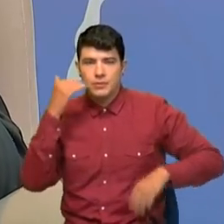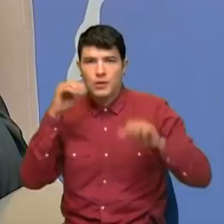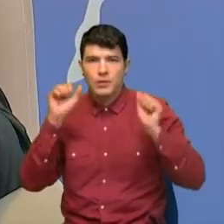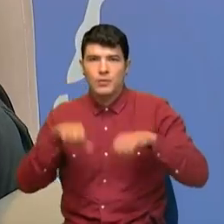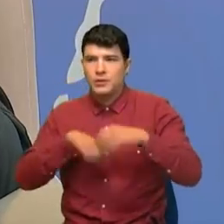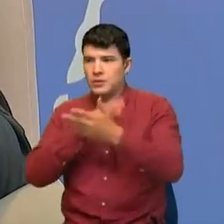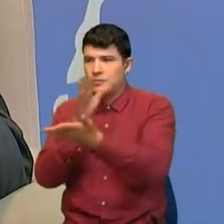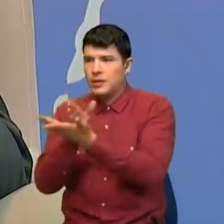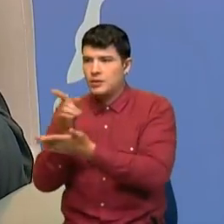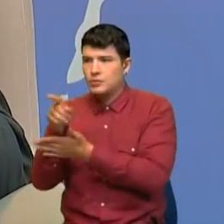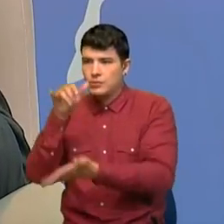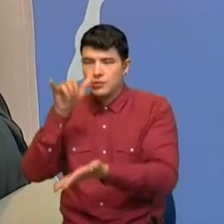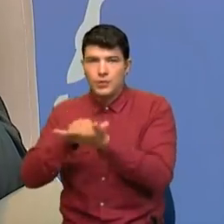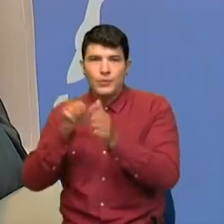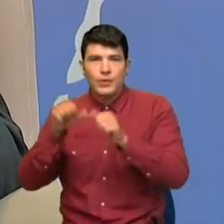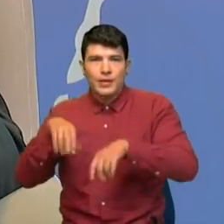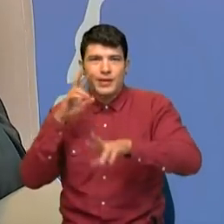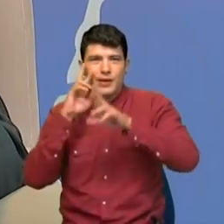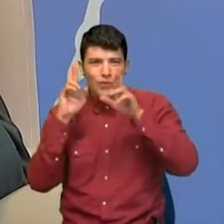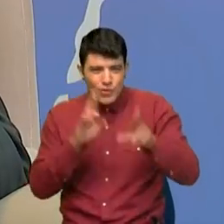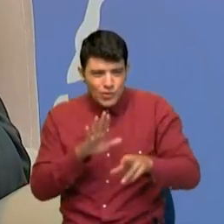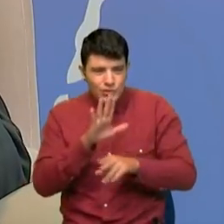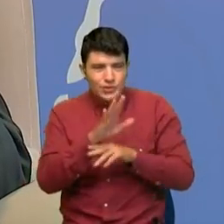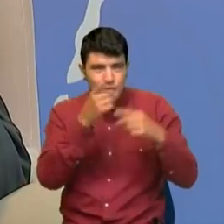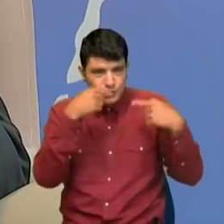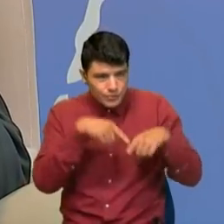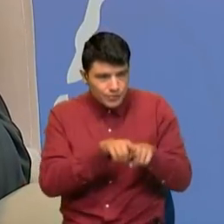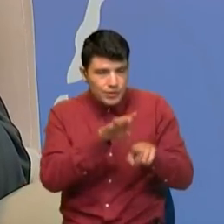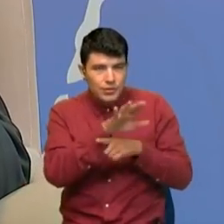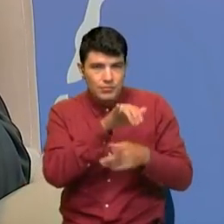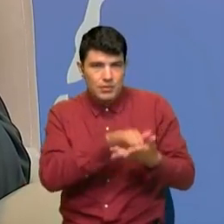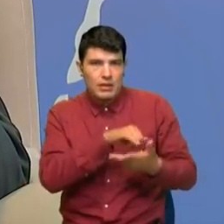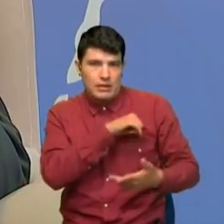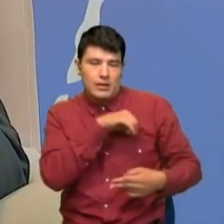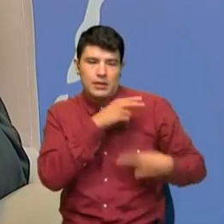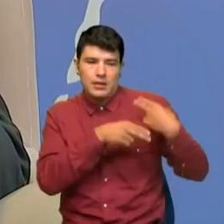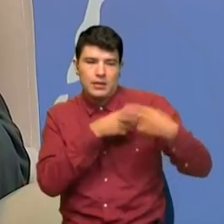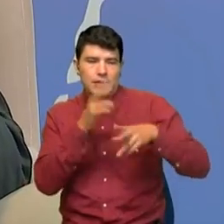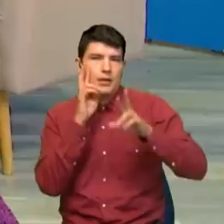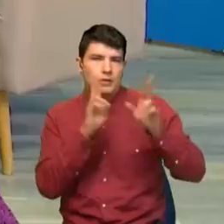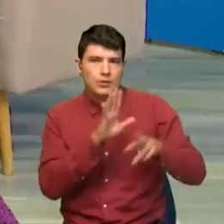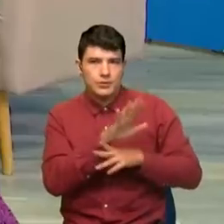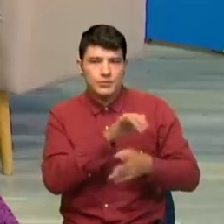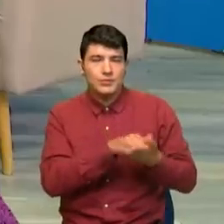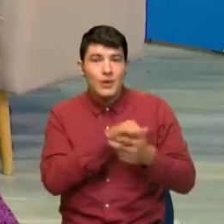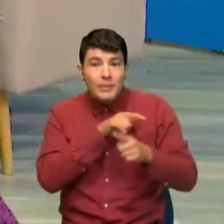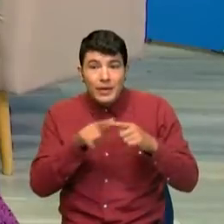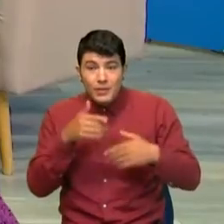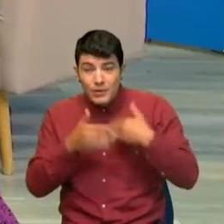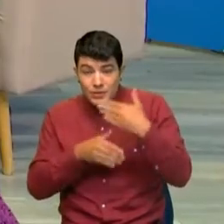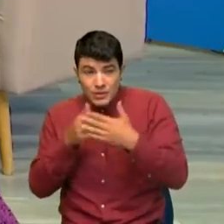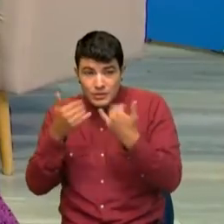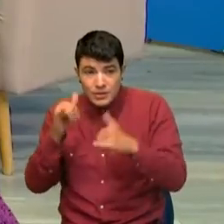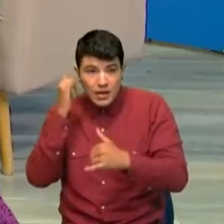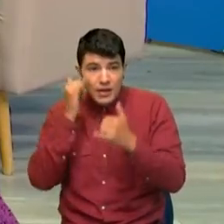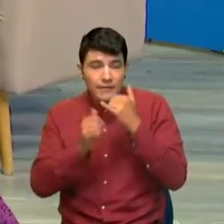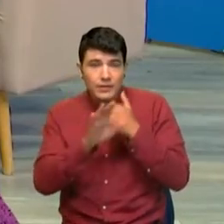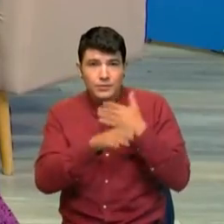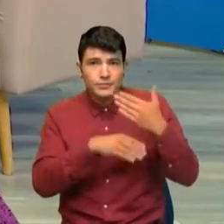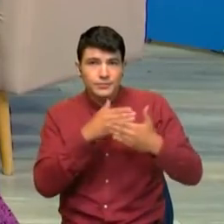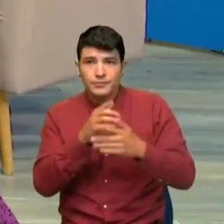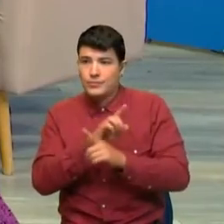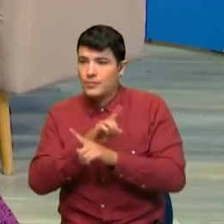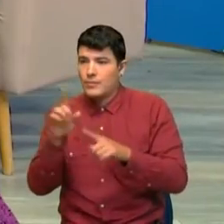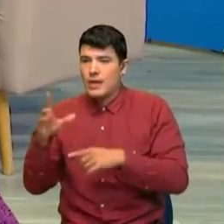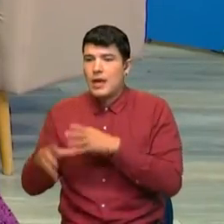ella ya tenga como tal parte de esa vocación hereditaria en ese sentido. Pero el camino no termina ahí. Aparte